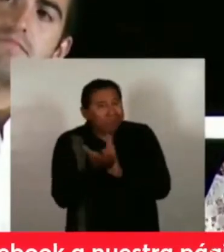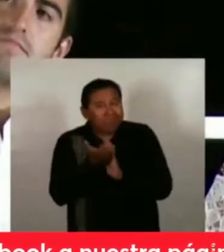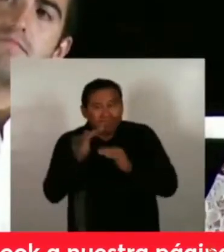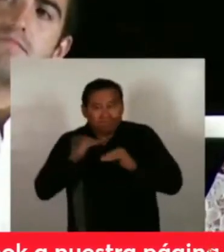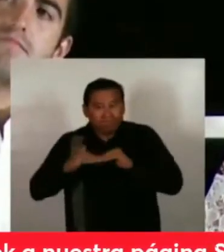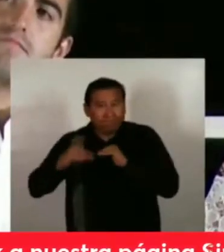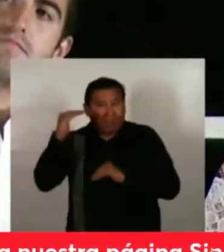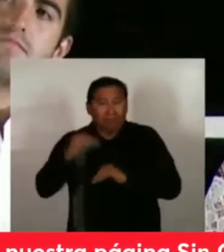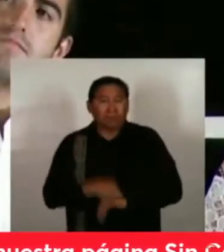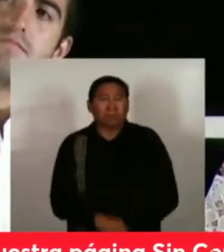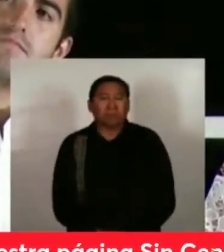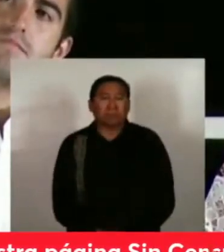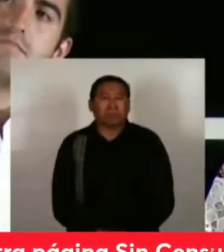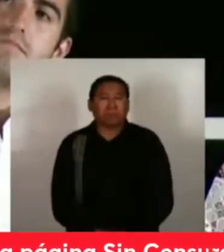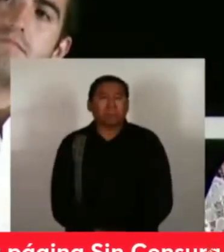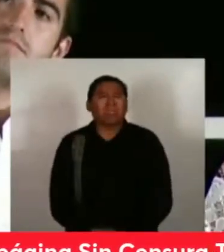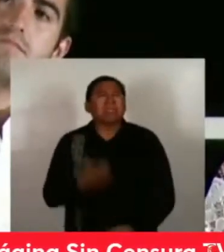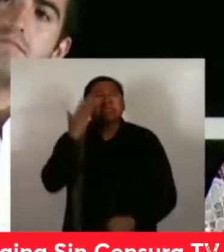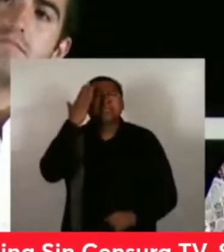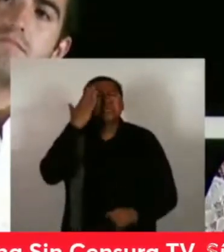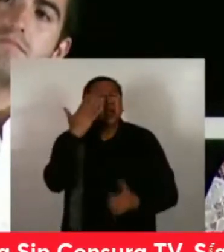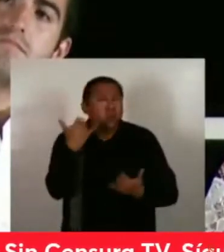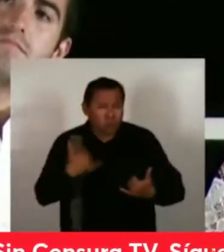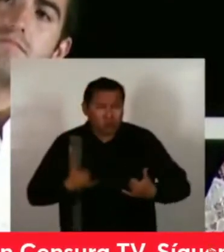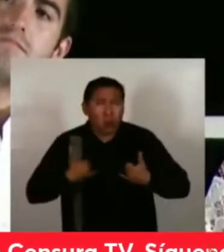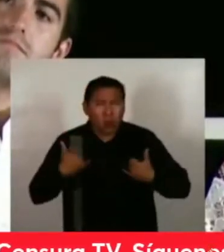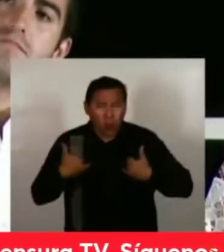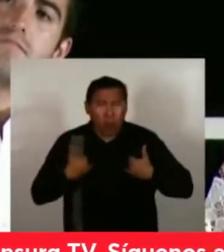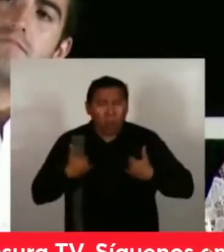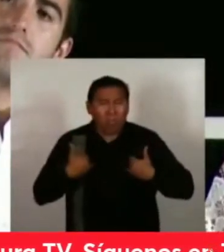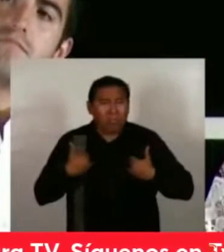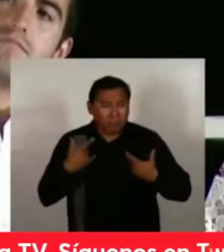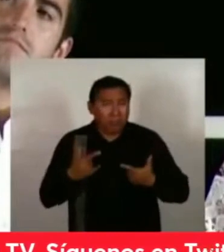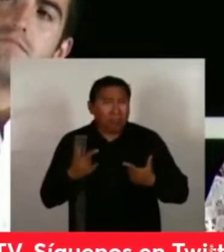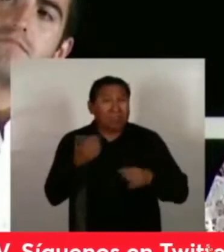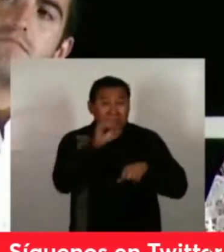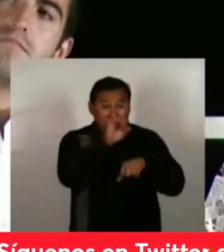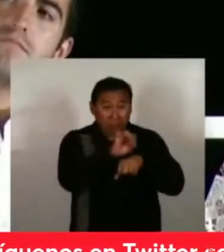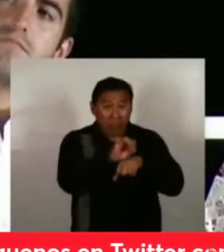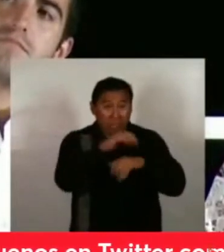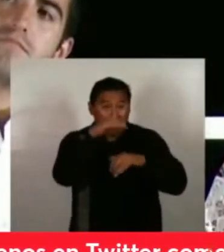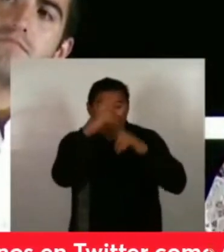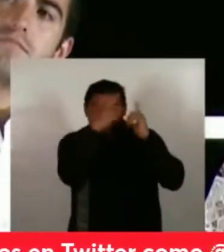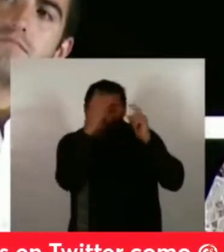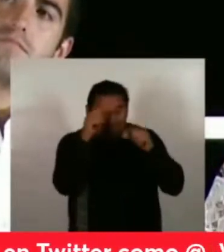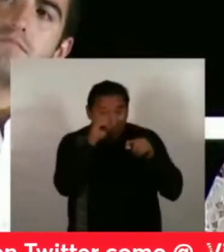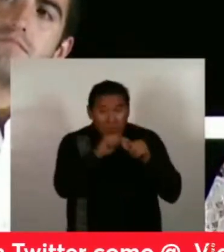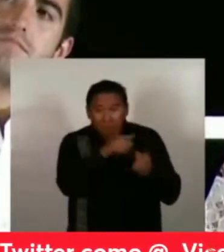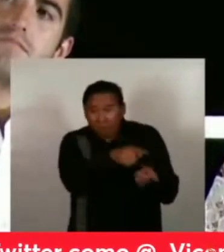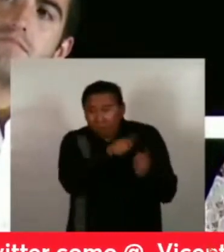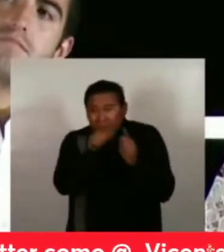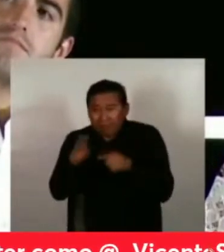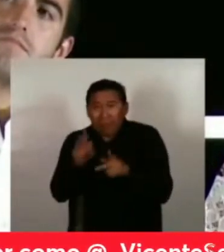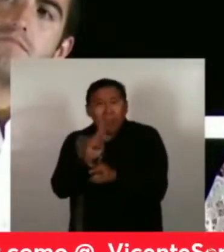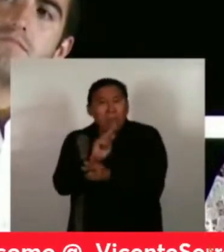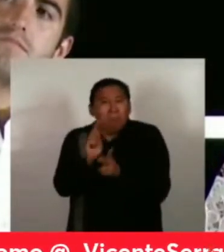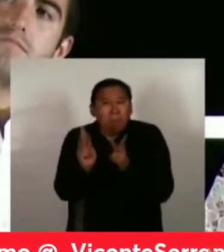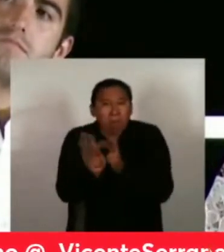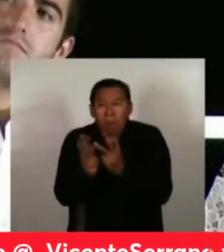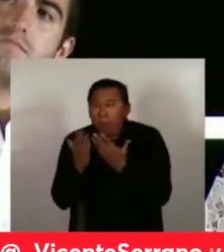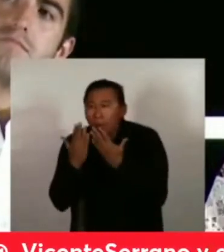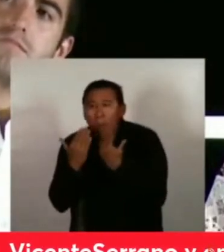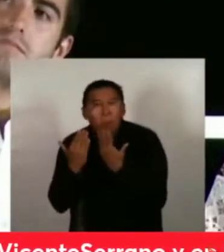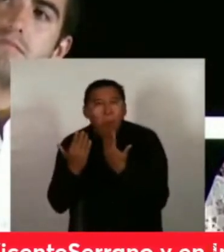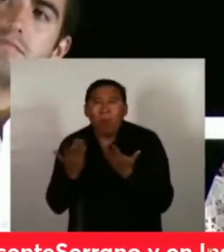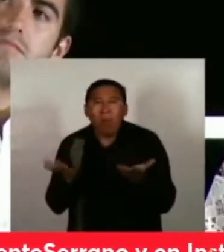porque salen los jóvenes o los adolescentes de secundaria y a veces no tienen acceso a la